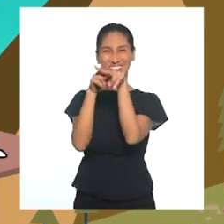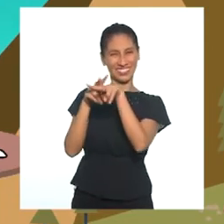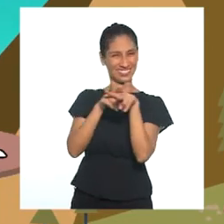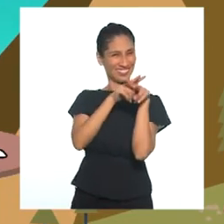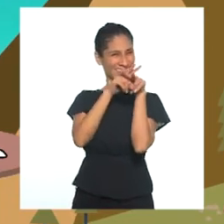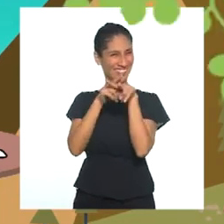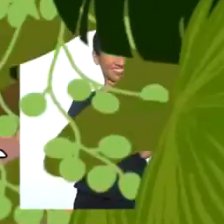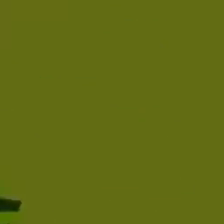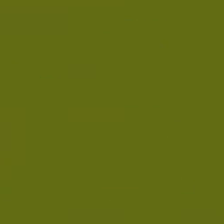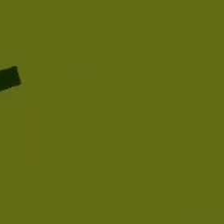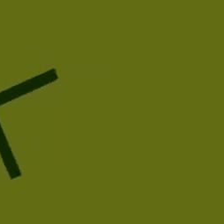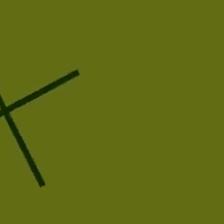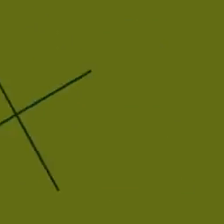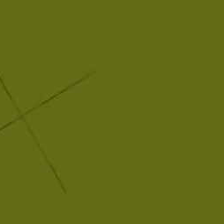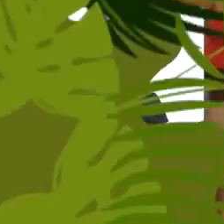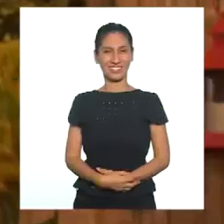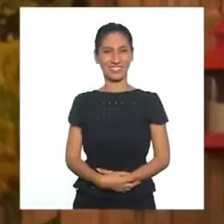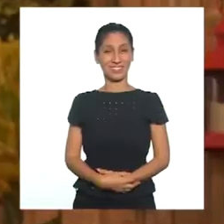mucho!